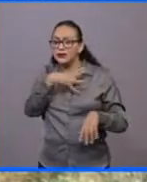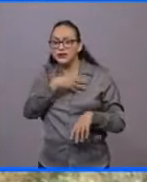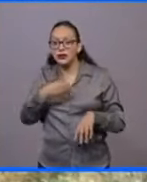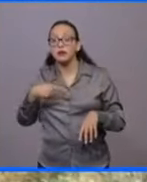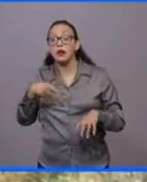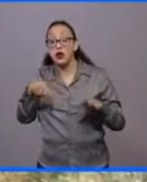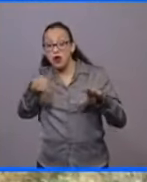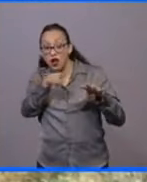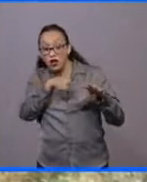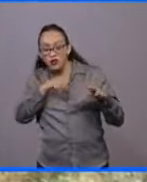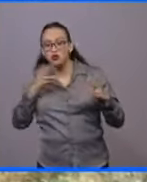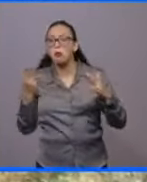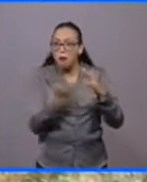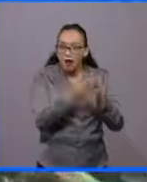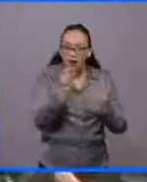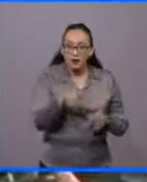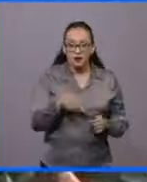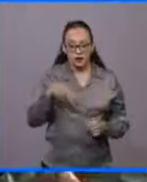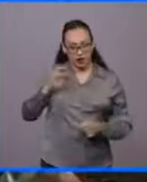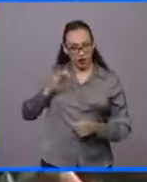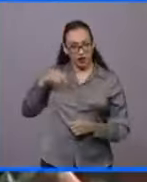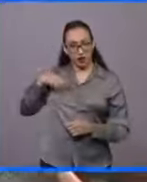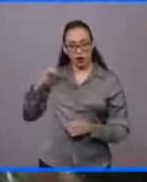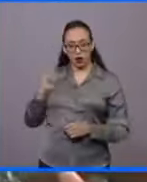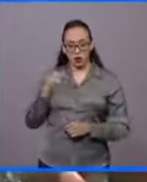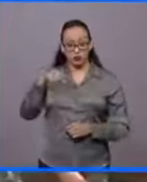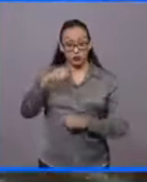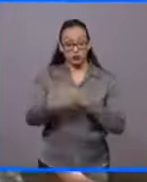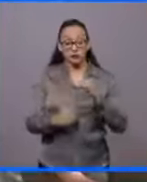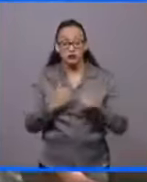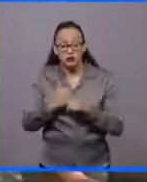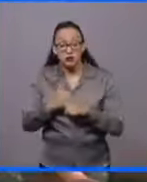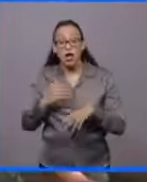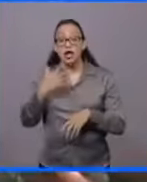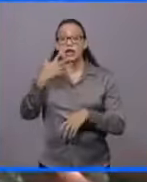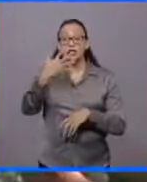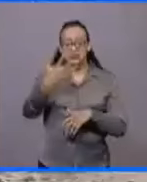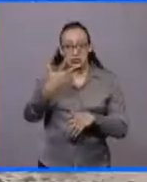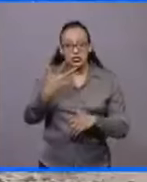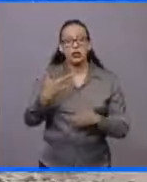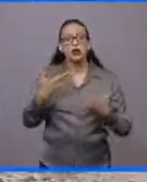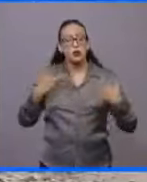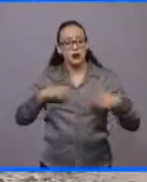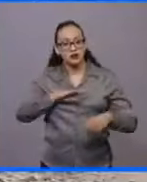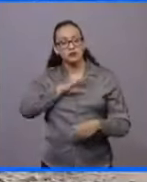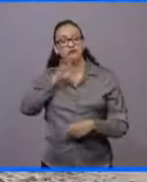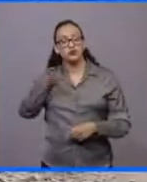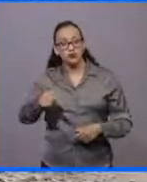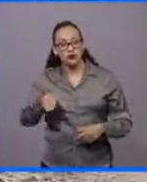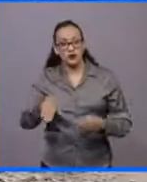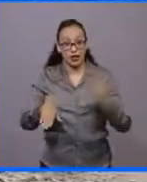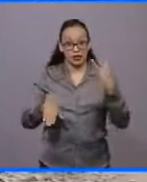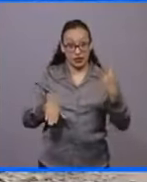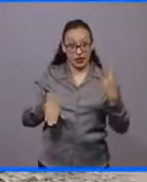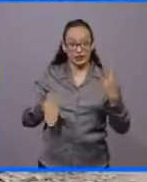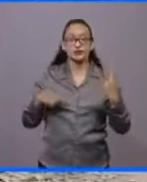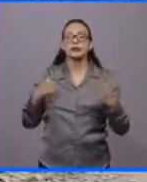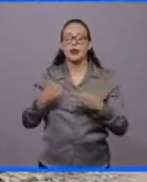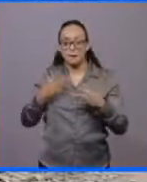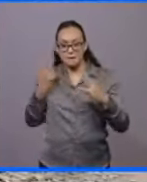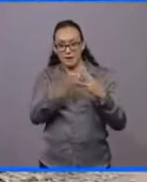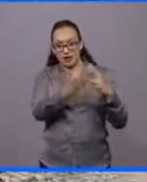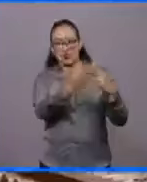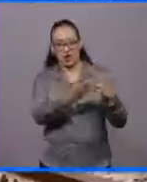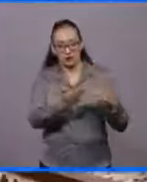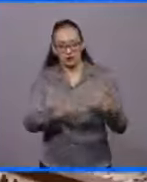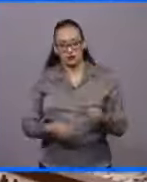vez que de enero a junio del presente año se han documentado 5 casos, de los cuales 3 fueron personas